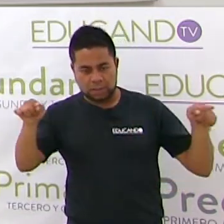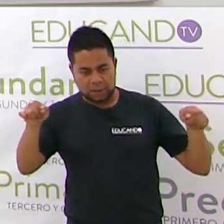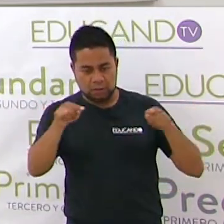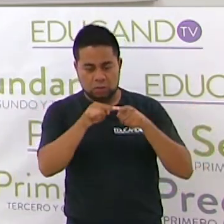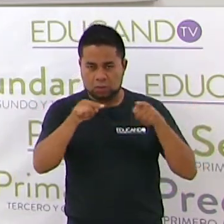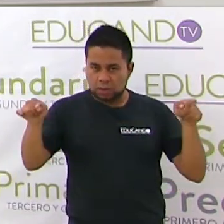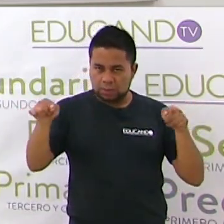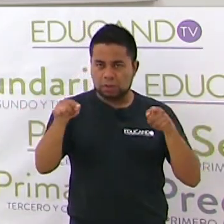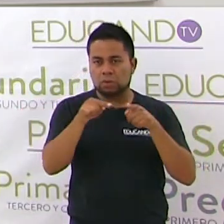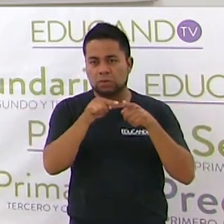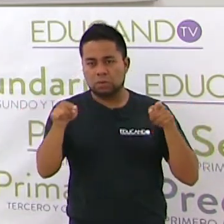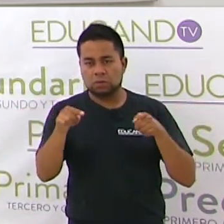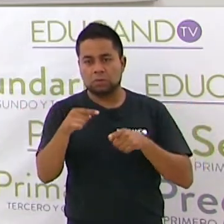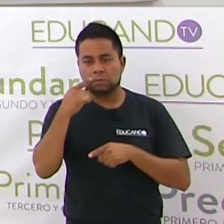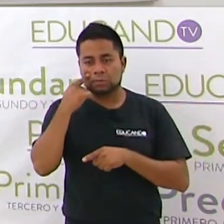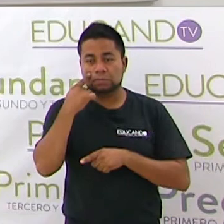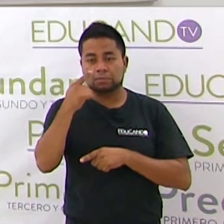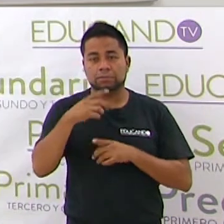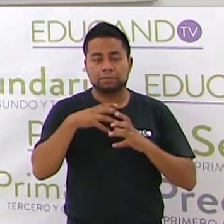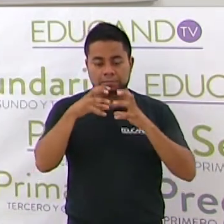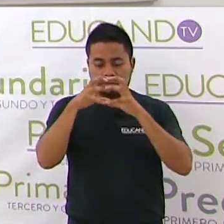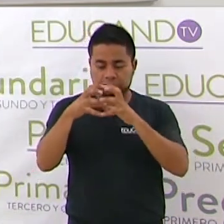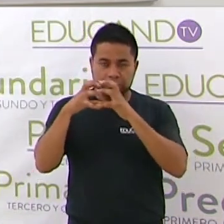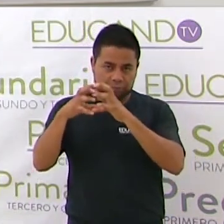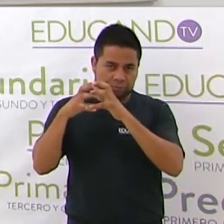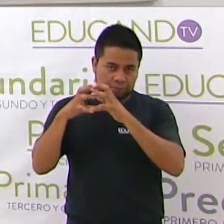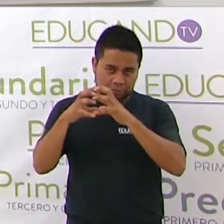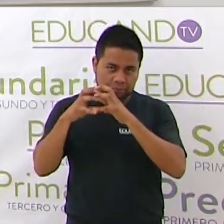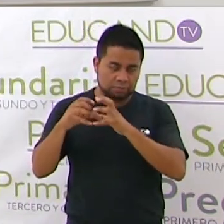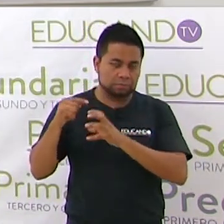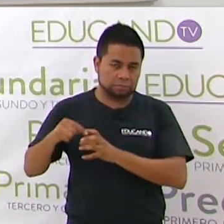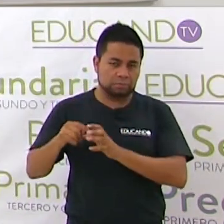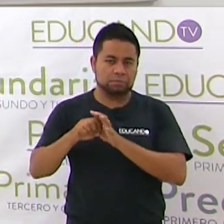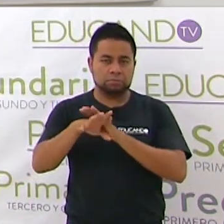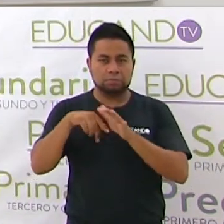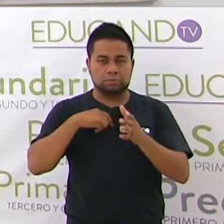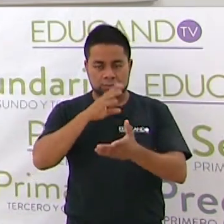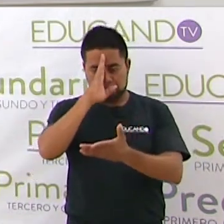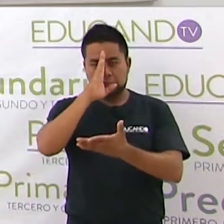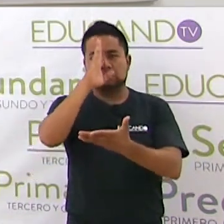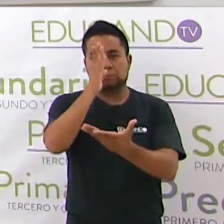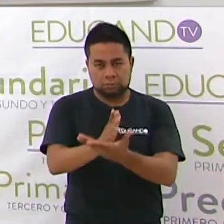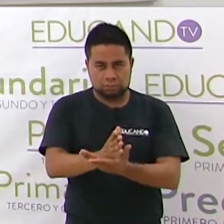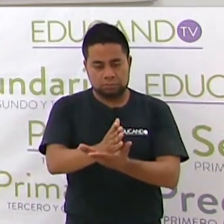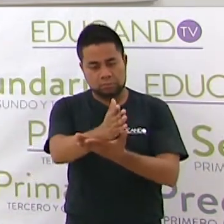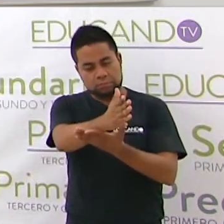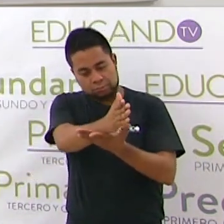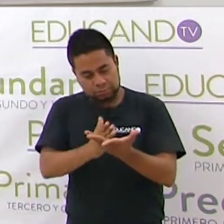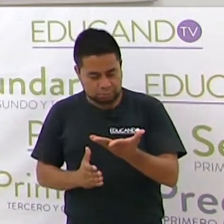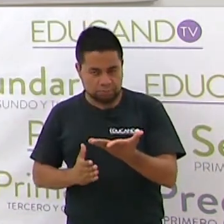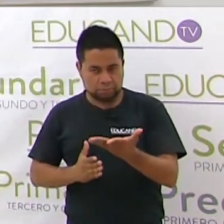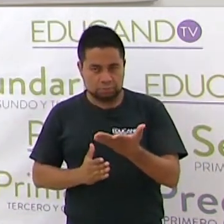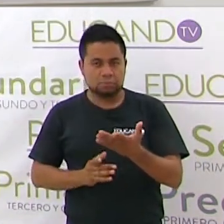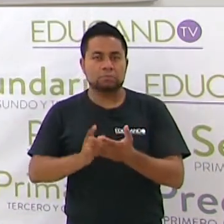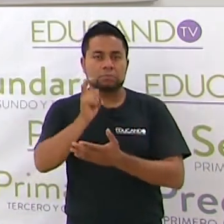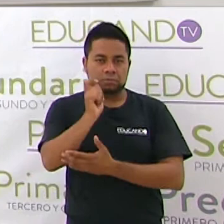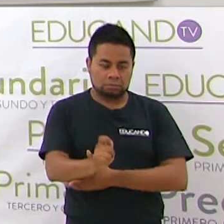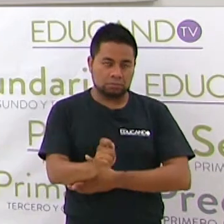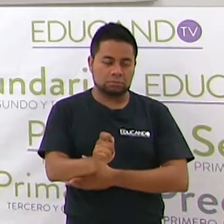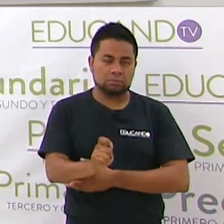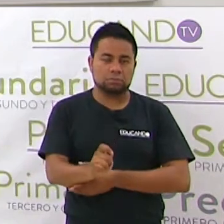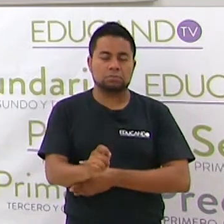aquí ilustrado una esfera. Esta es una esfera. Si la parto a la mitad, niñas y niños, por supuesto que